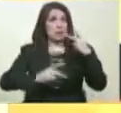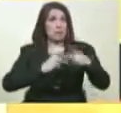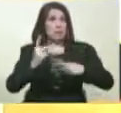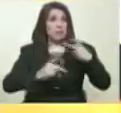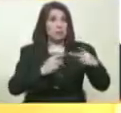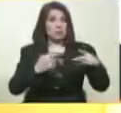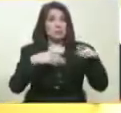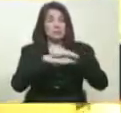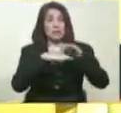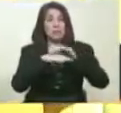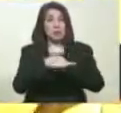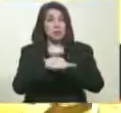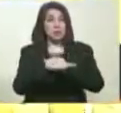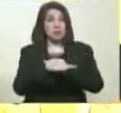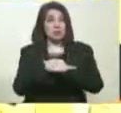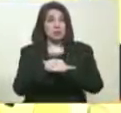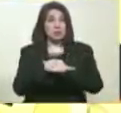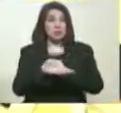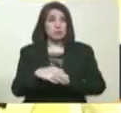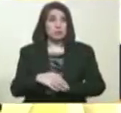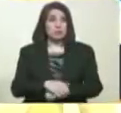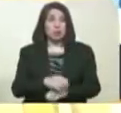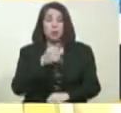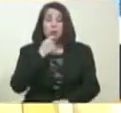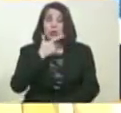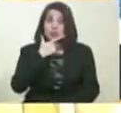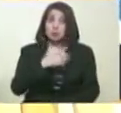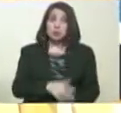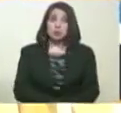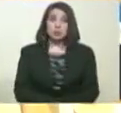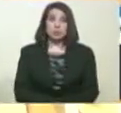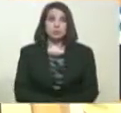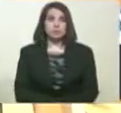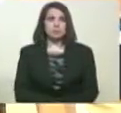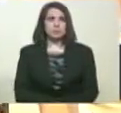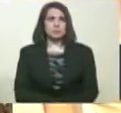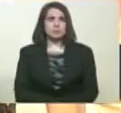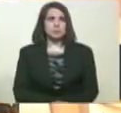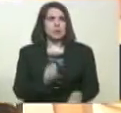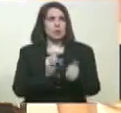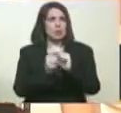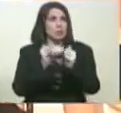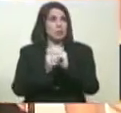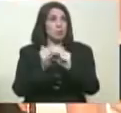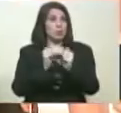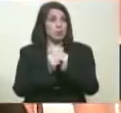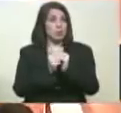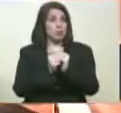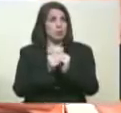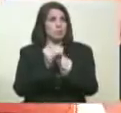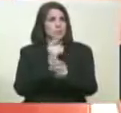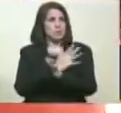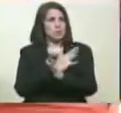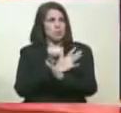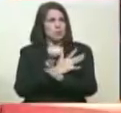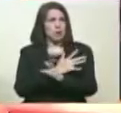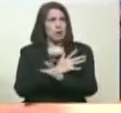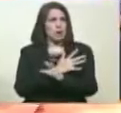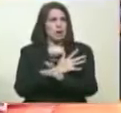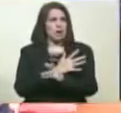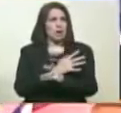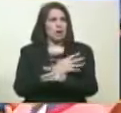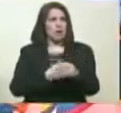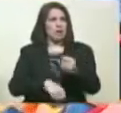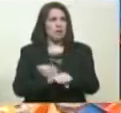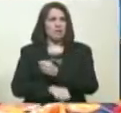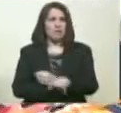toda la calidad de los zapatos que hay. ¿Qué zapato tan bonito? Guayos. ¿Ah? Para el deportivo. ¿Es para jugar? Sí, hecho aquí en Venezuela, fútbol, presidente.